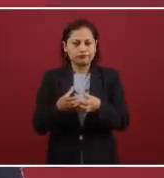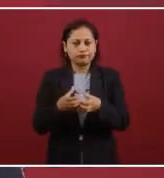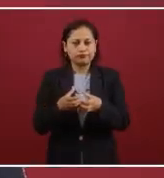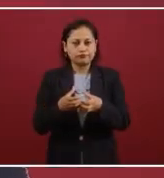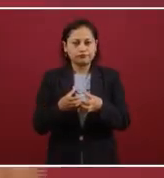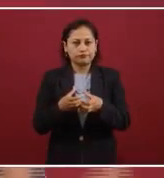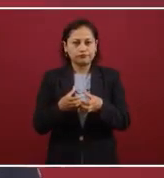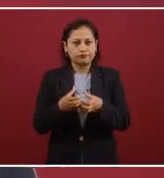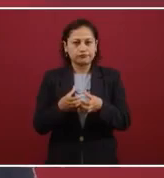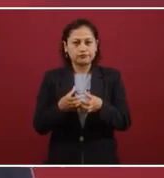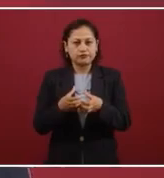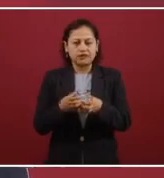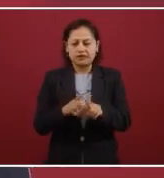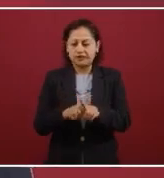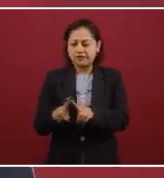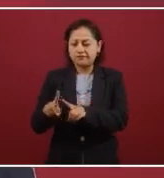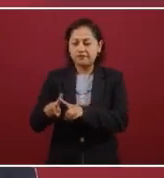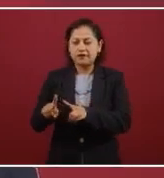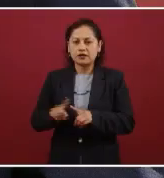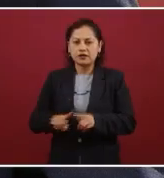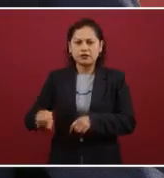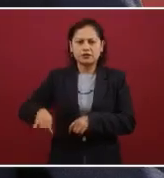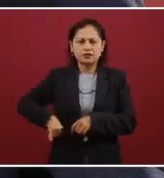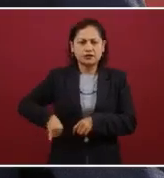de grupos de intereses creados.